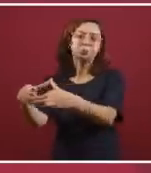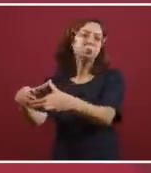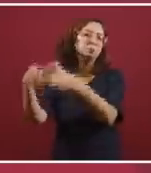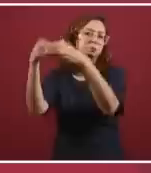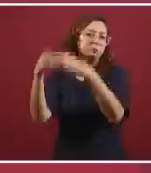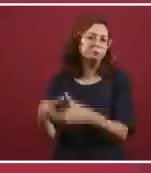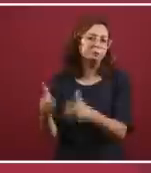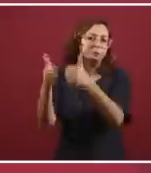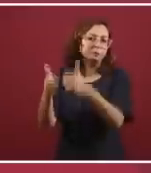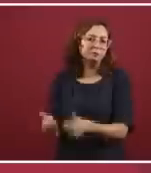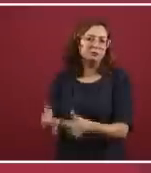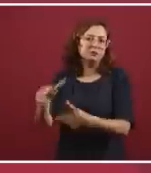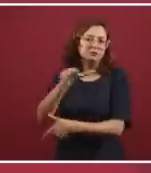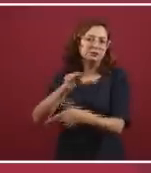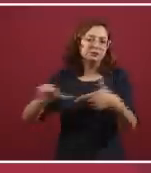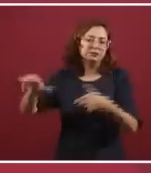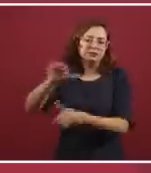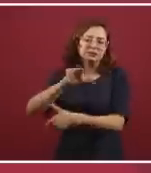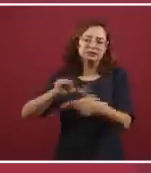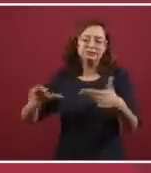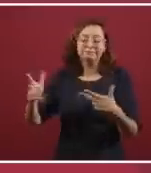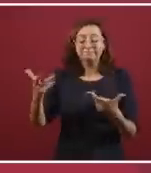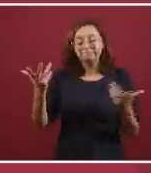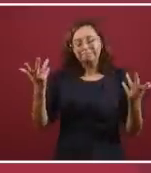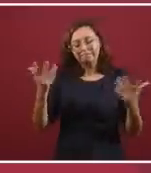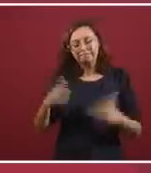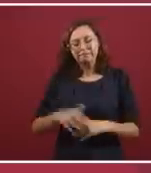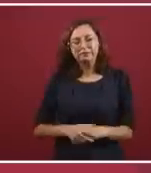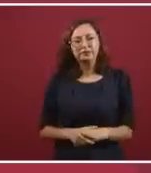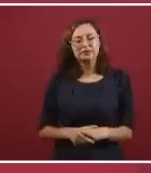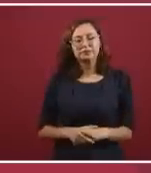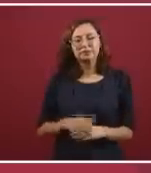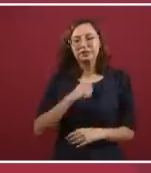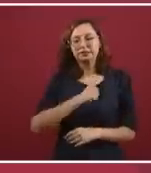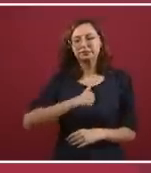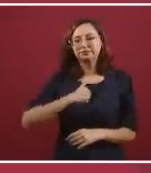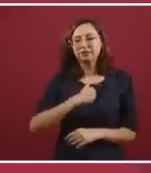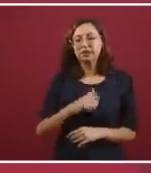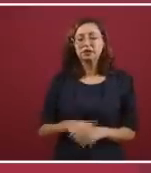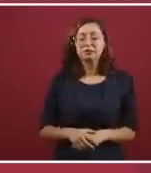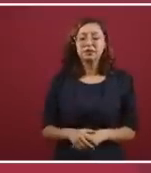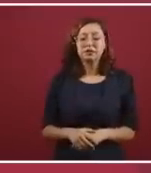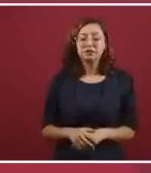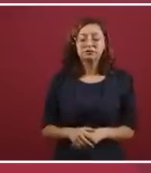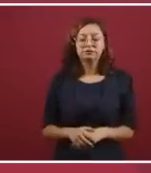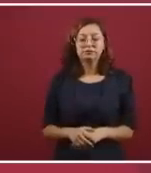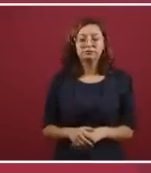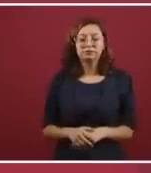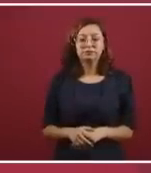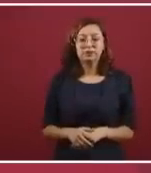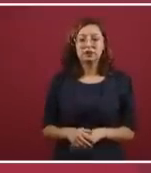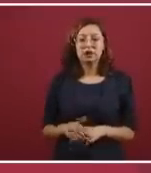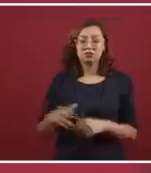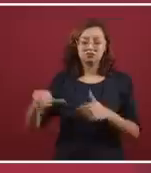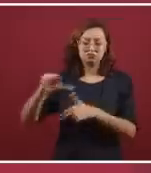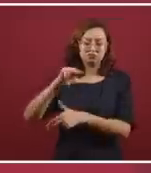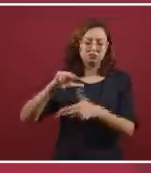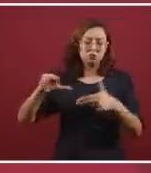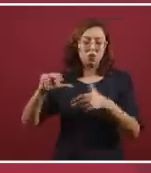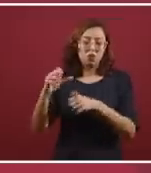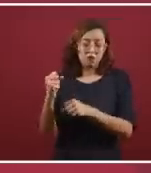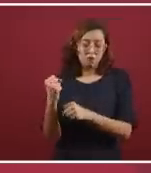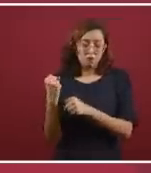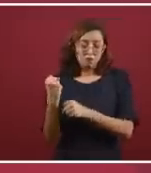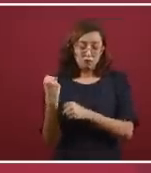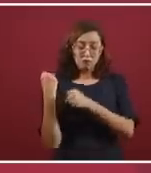pero bueno ya afortunadamente no entró con fuerza a